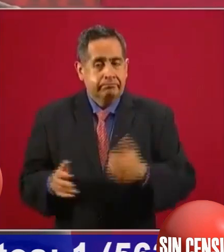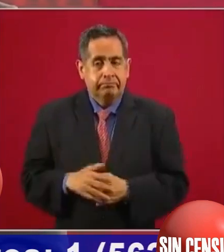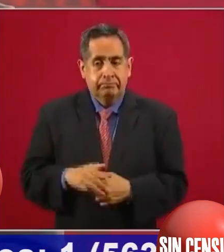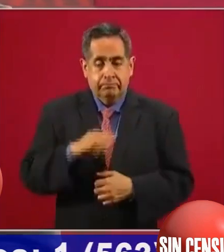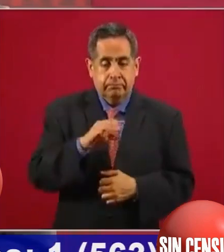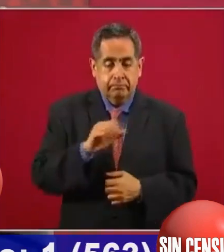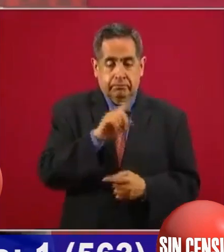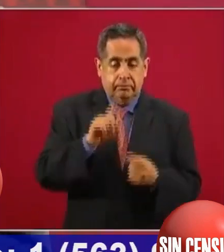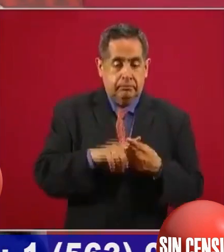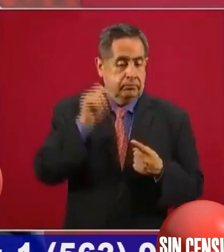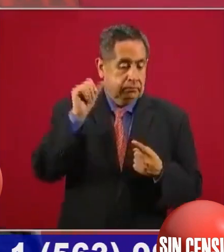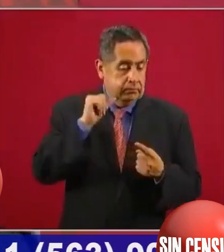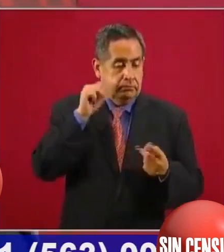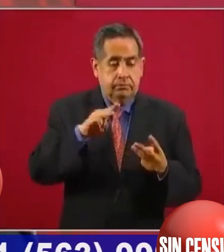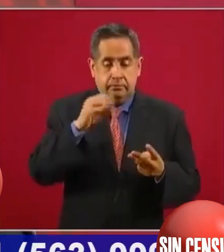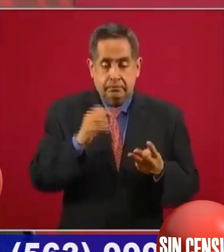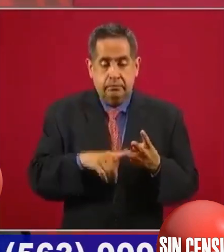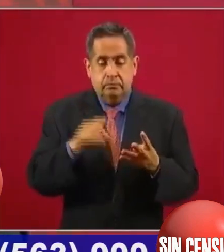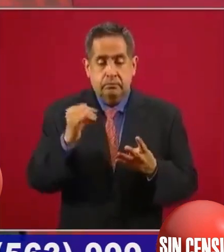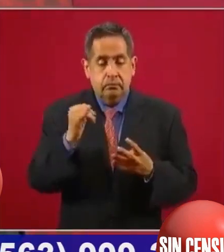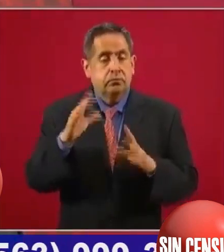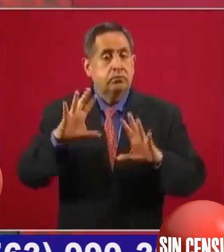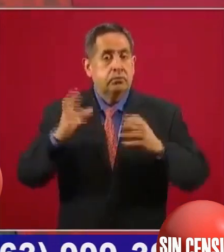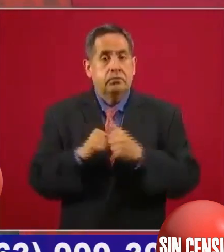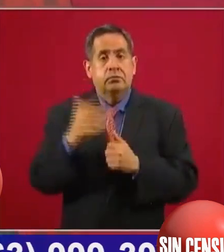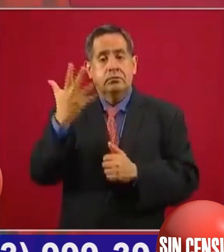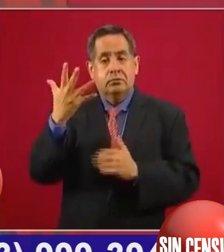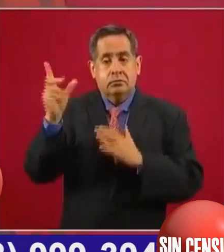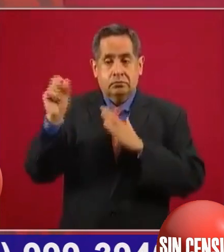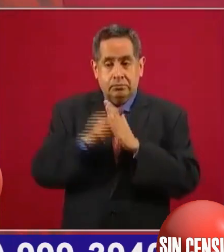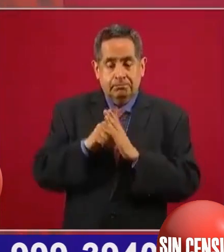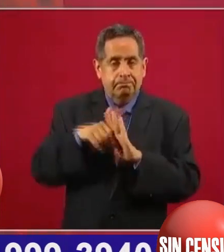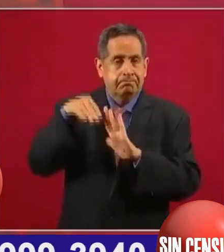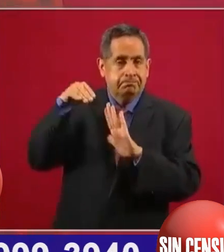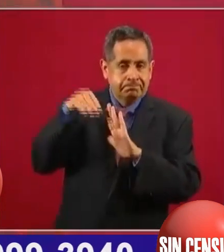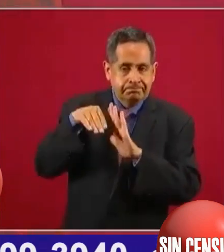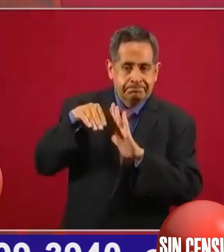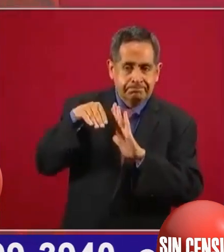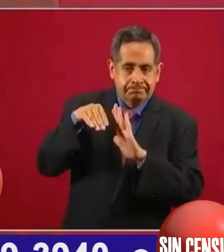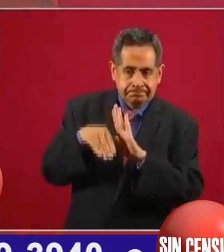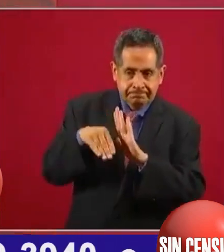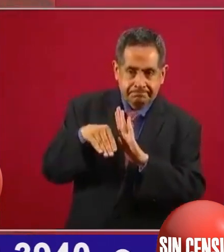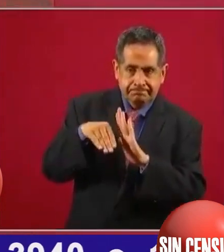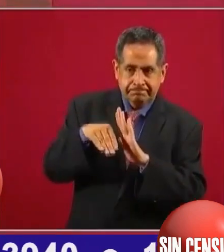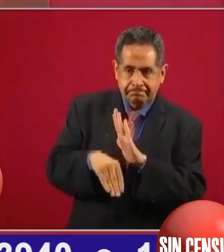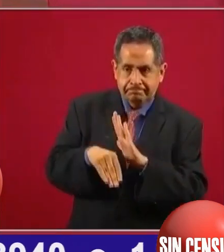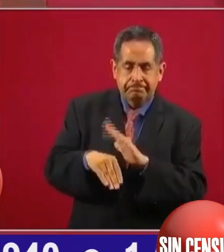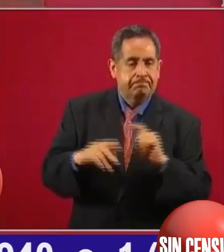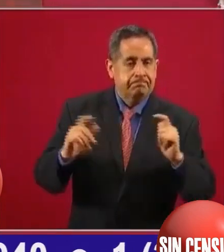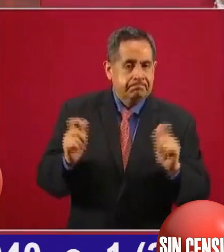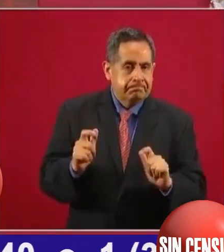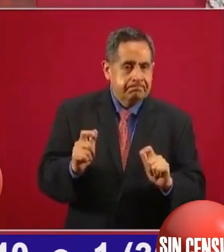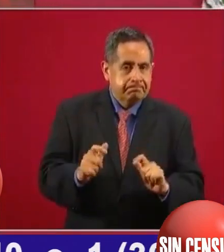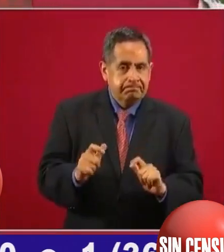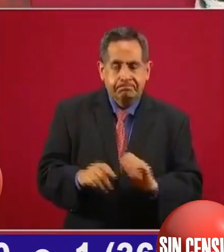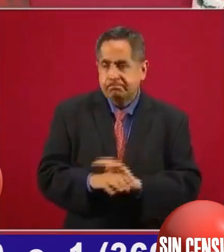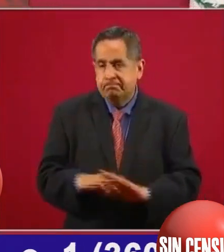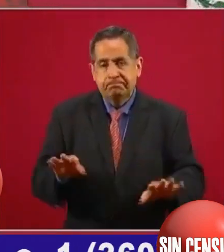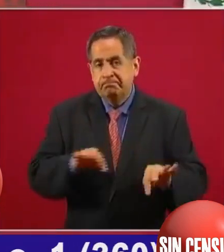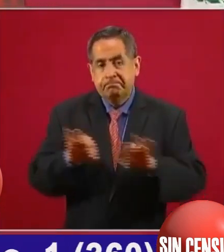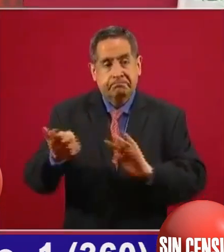Marzo, abril, mayo, junio, julio, 5 meses cayendo. En total, cerca de 1 millón de empleos